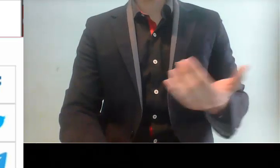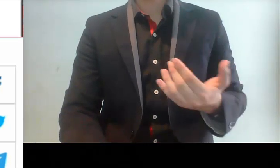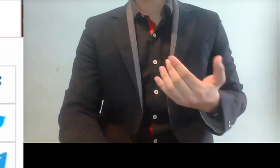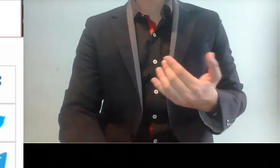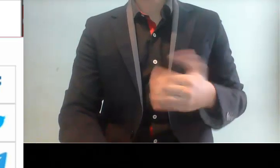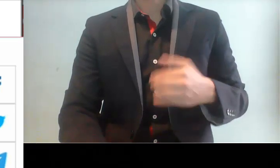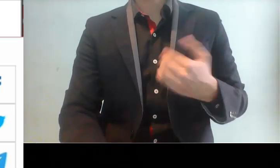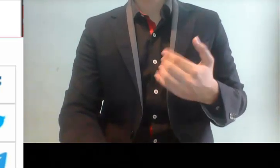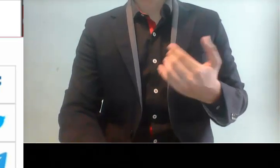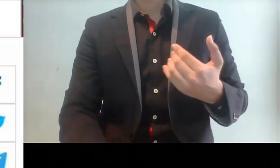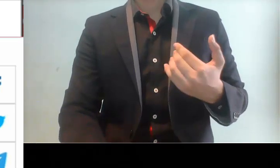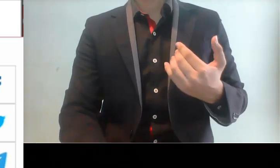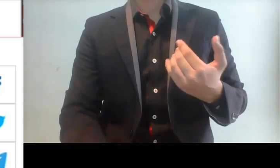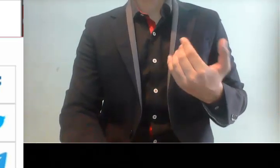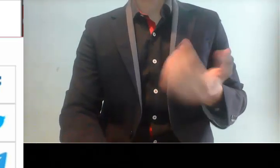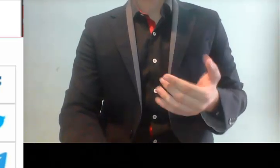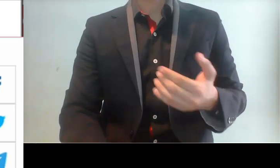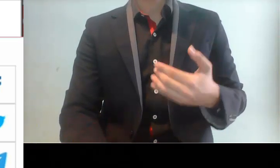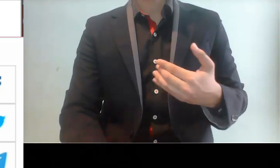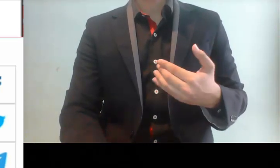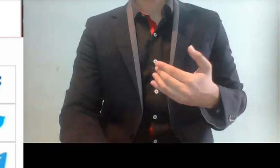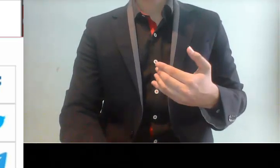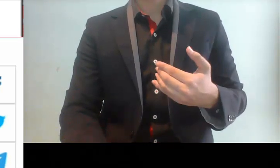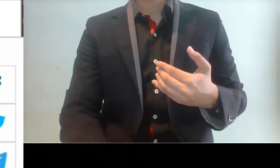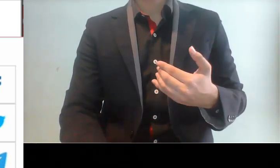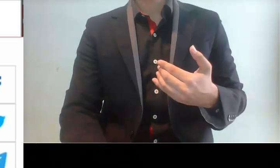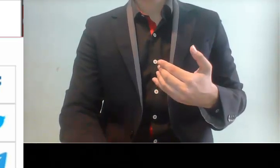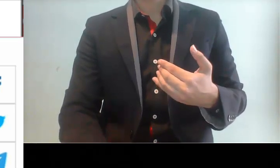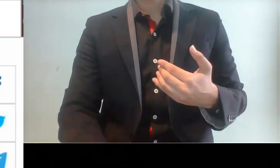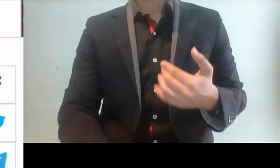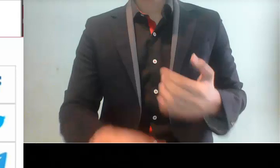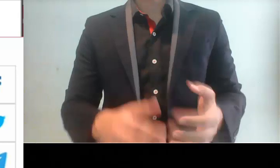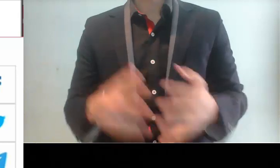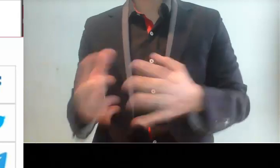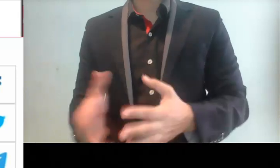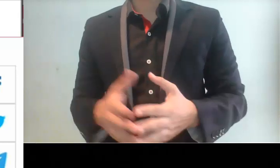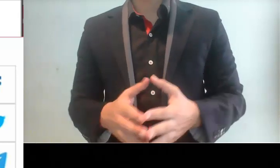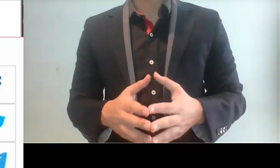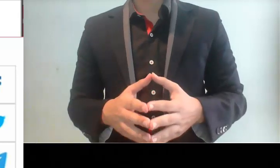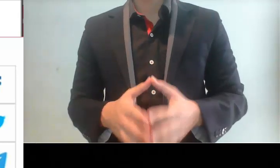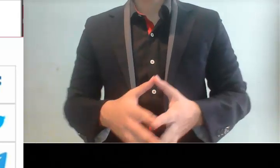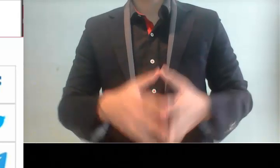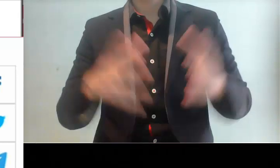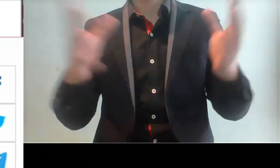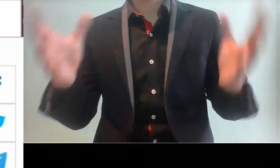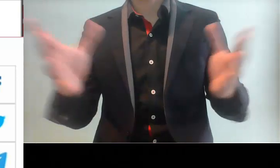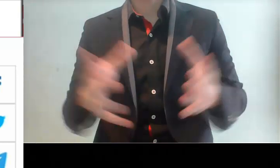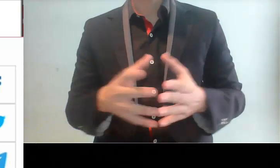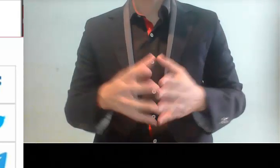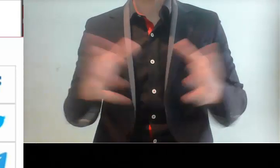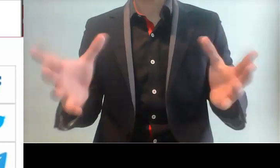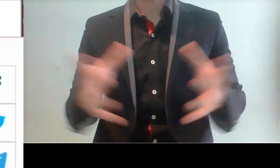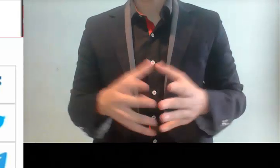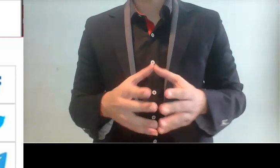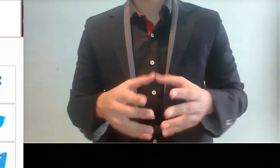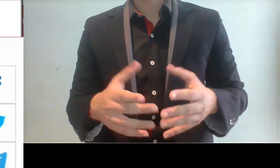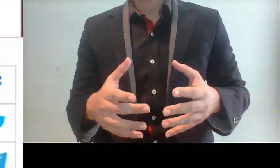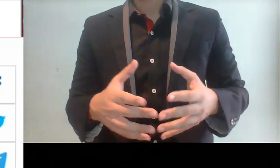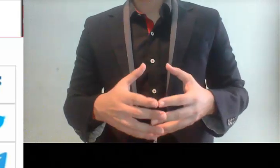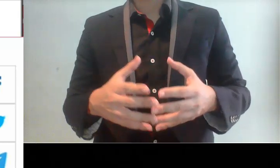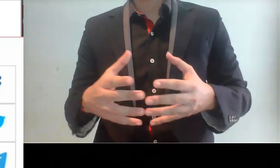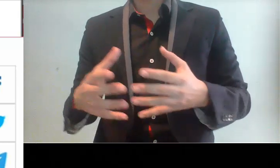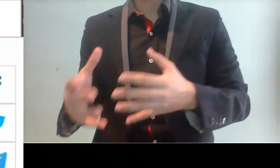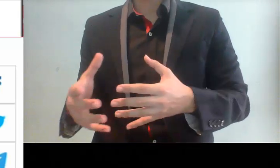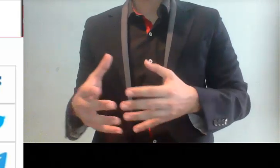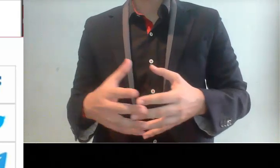que ni siquiera tenía análisis, no tenía test, no tenía pues básicamente pruebas para determinar si había algún error. Esto significa